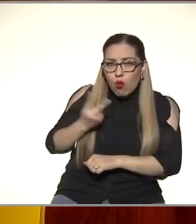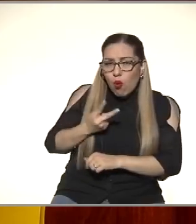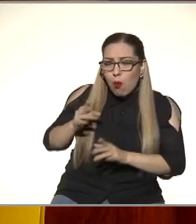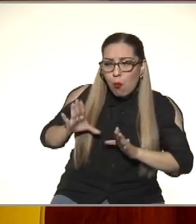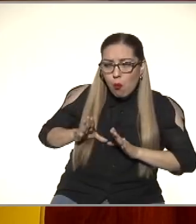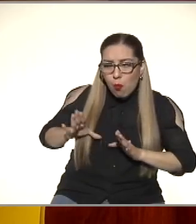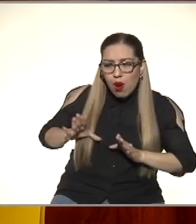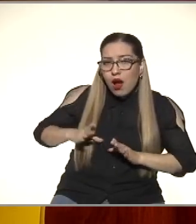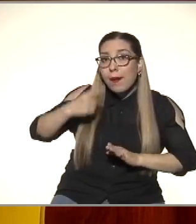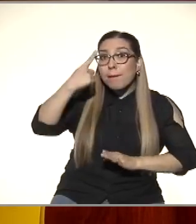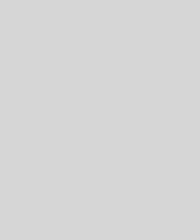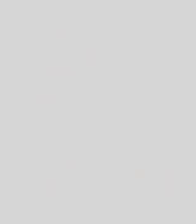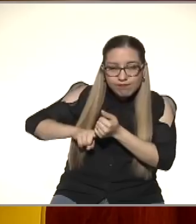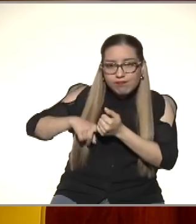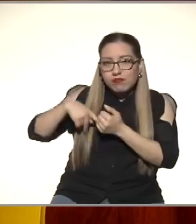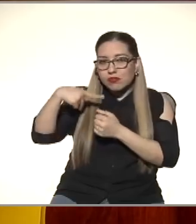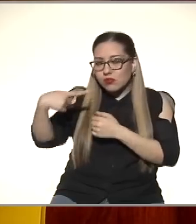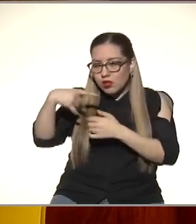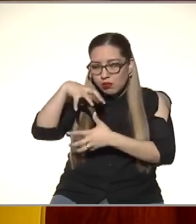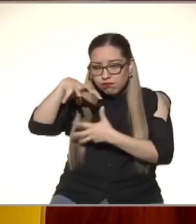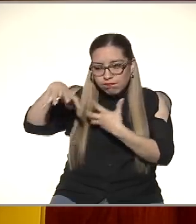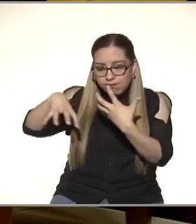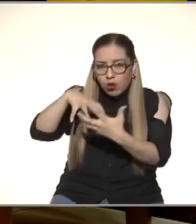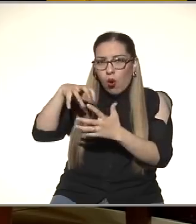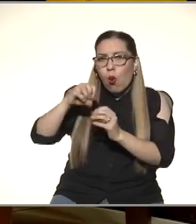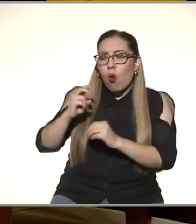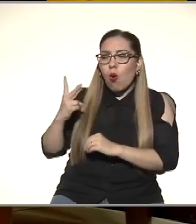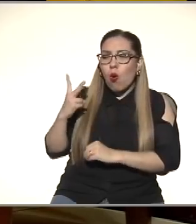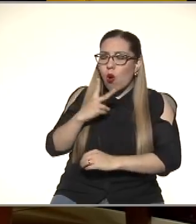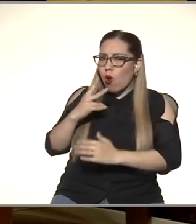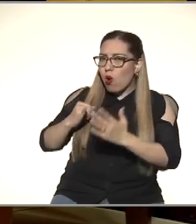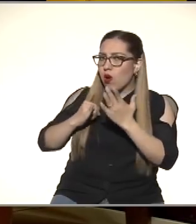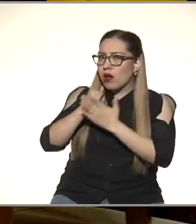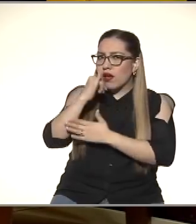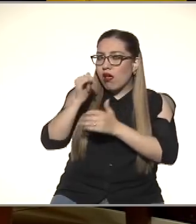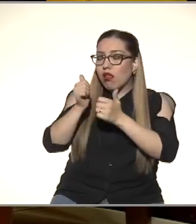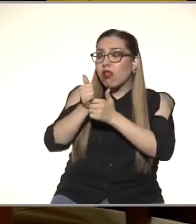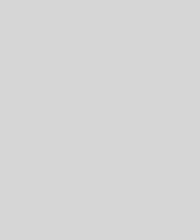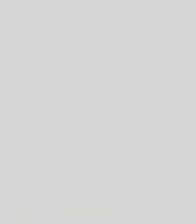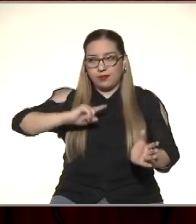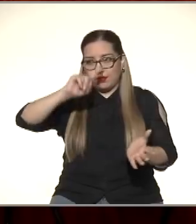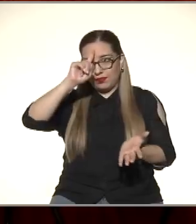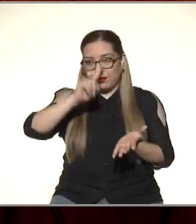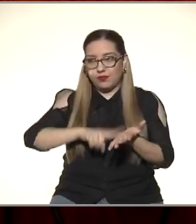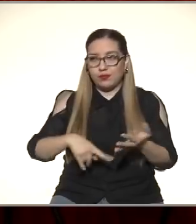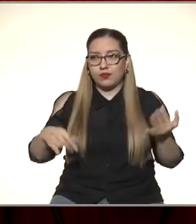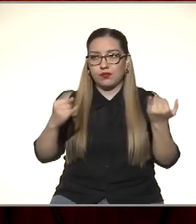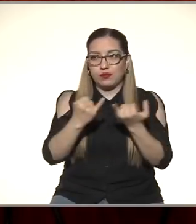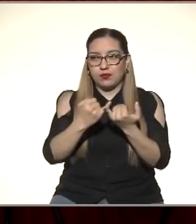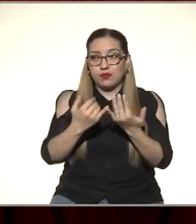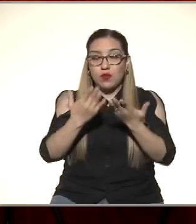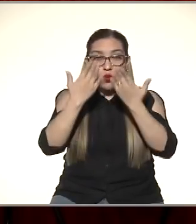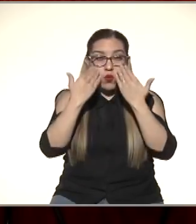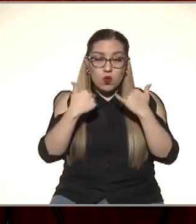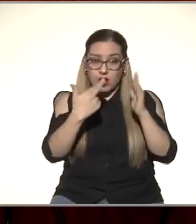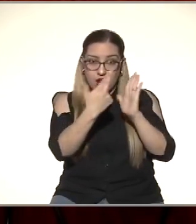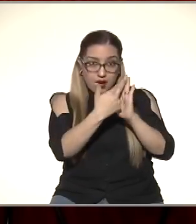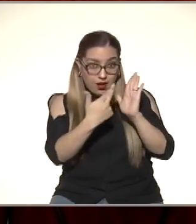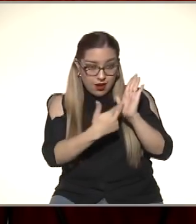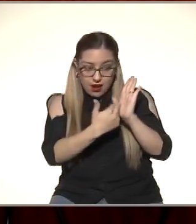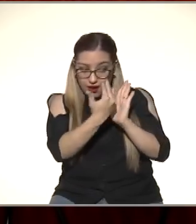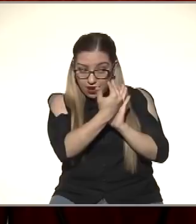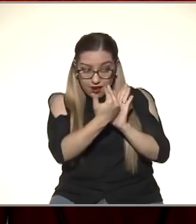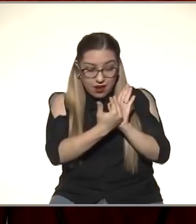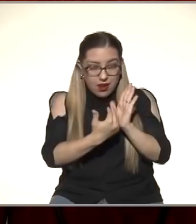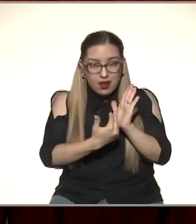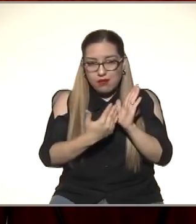generara la infidelidad. Que decidan separarse, pero que decidan separarse en buenos términos. No hay fórmulas dadas, a veces depende de